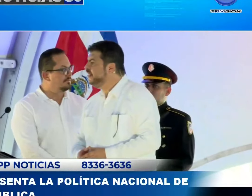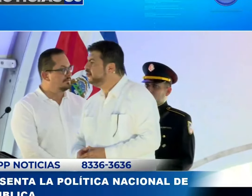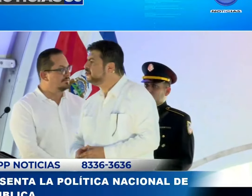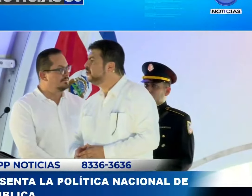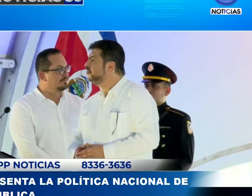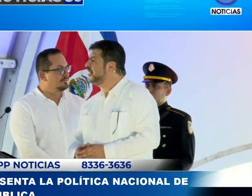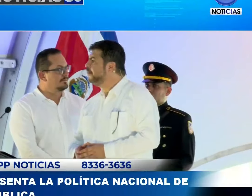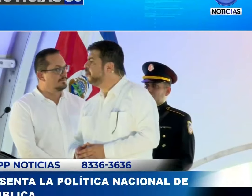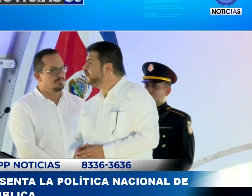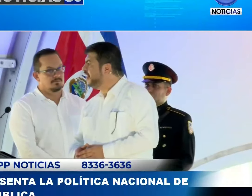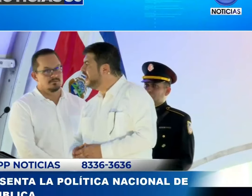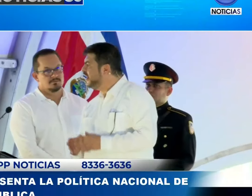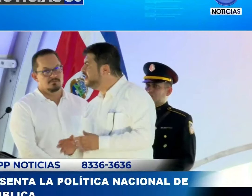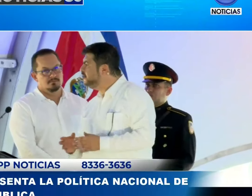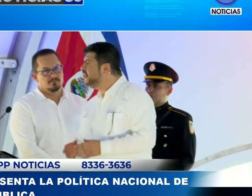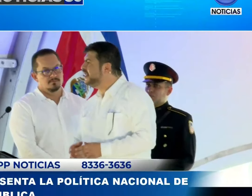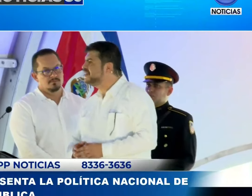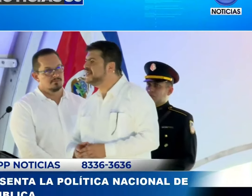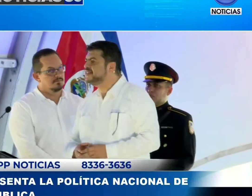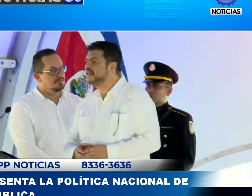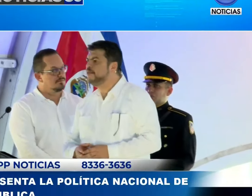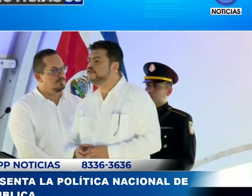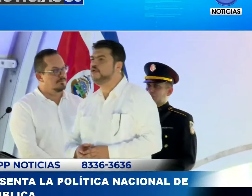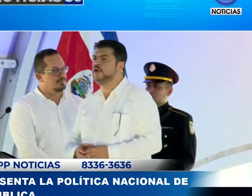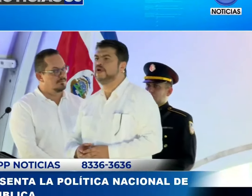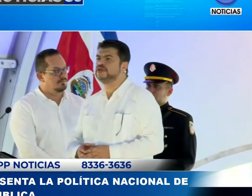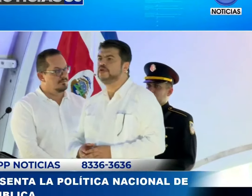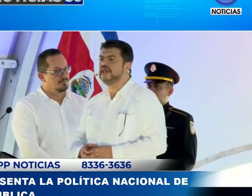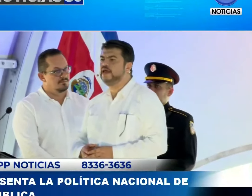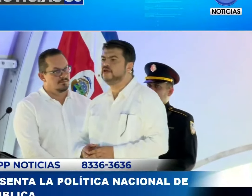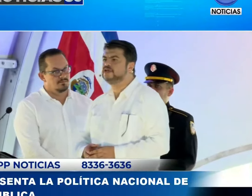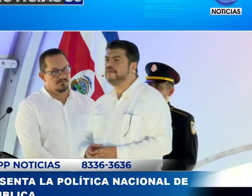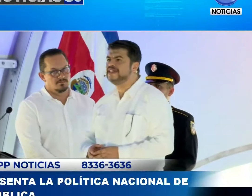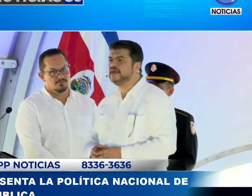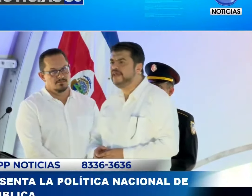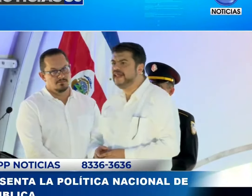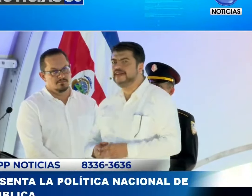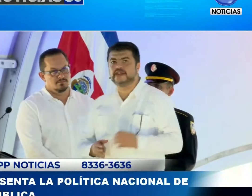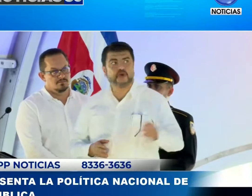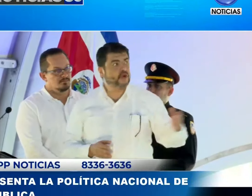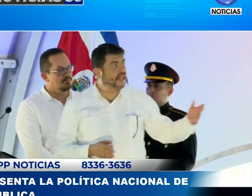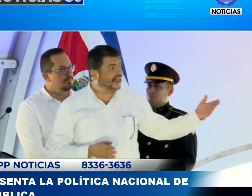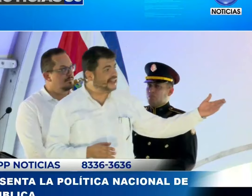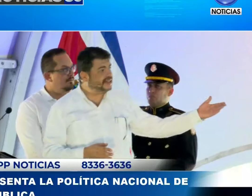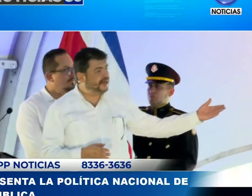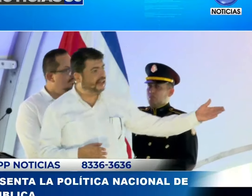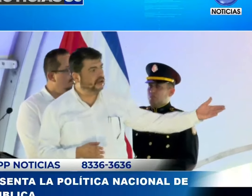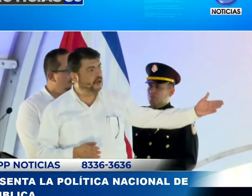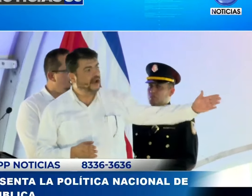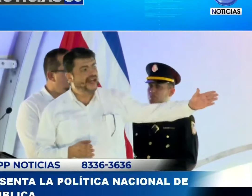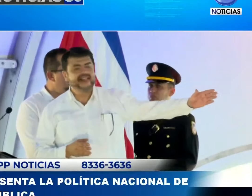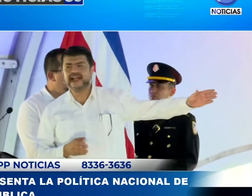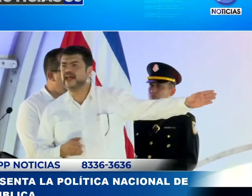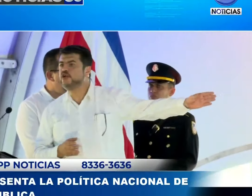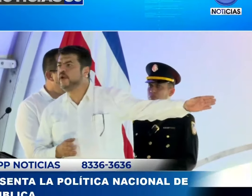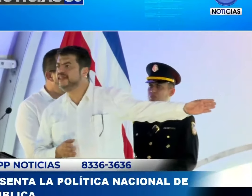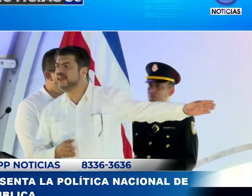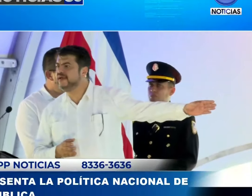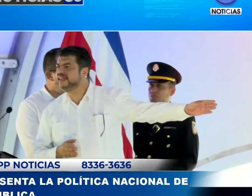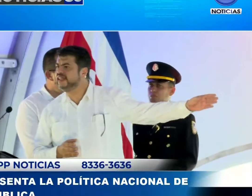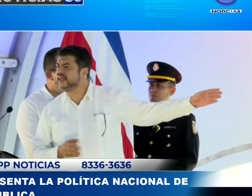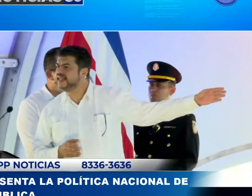de delitos contra la propiedad es donde quizás tenemos uno de los resultados más evidentes, con un decrecimiento del